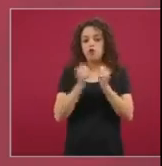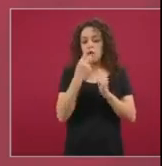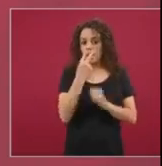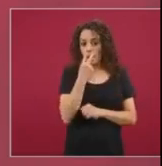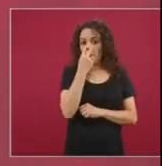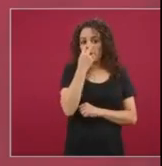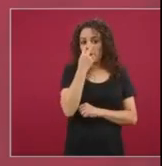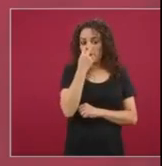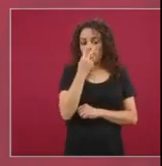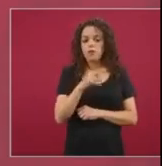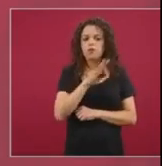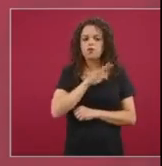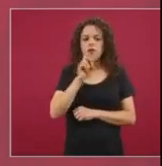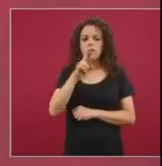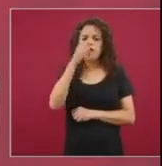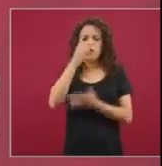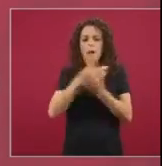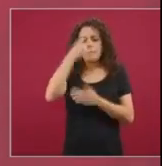dormir,